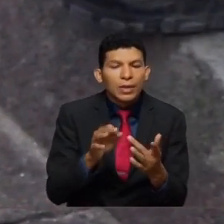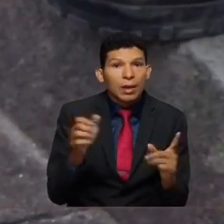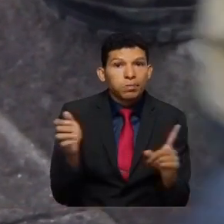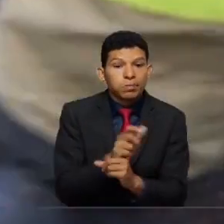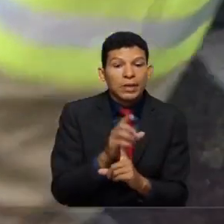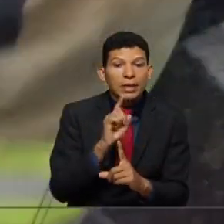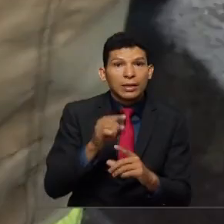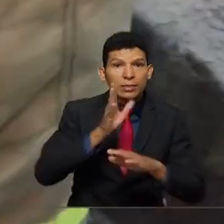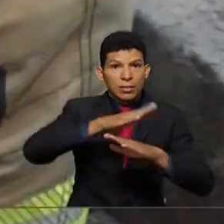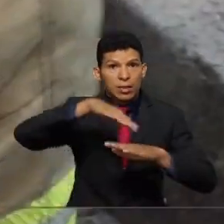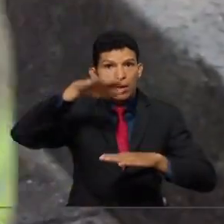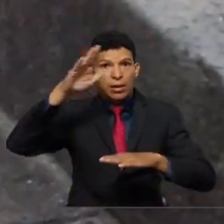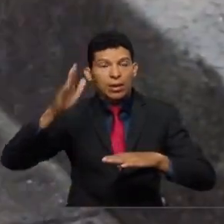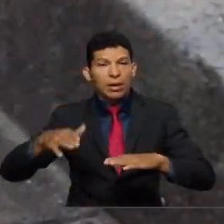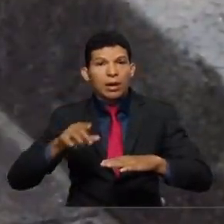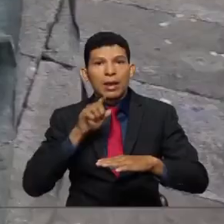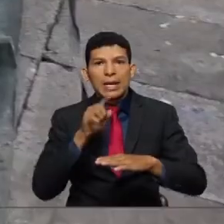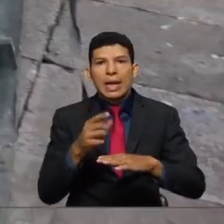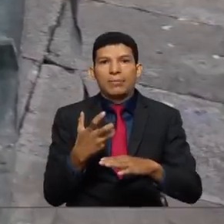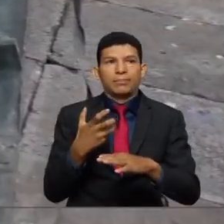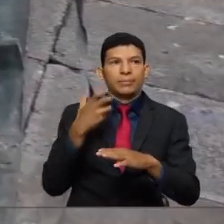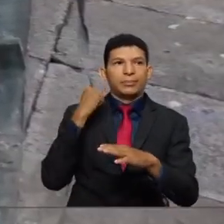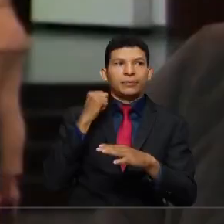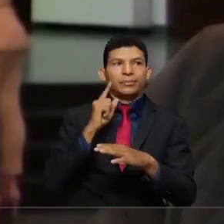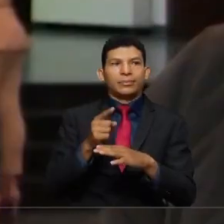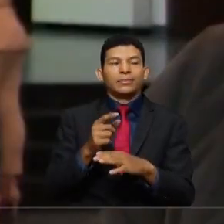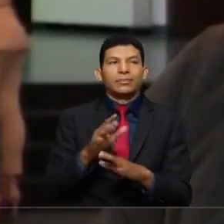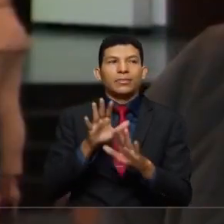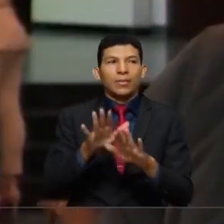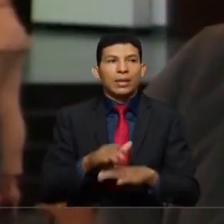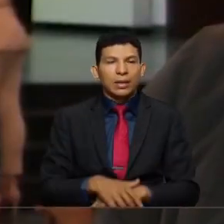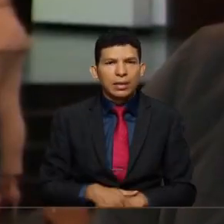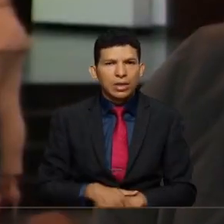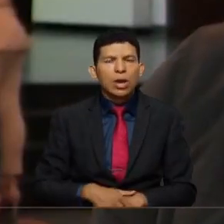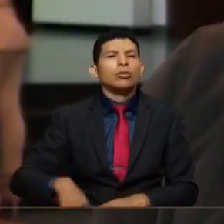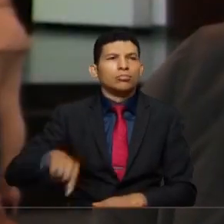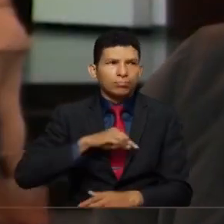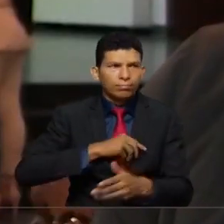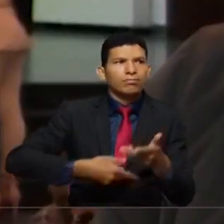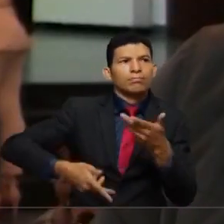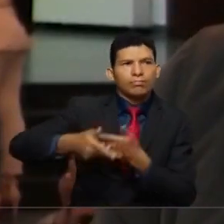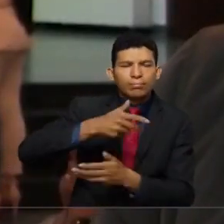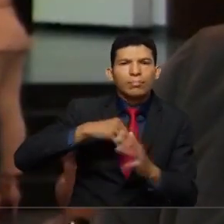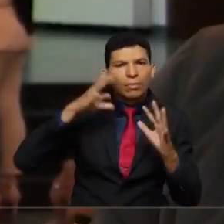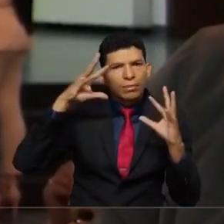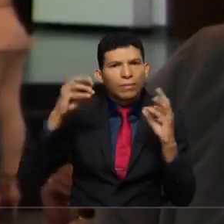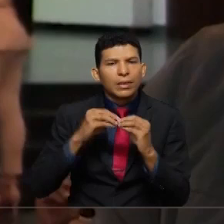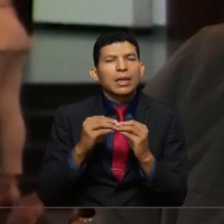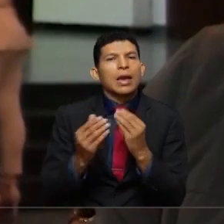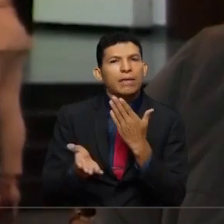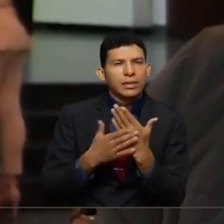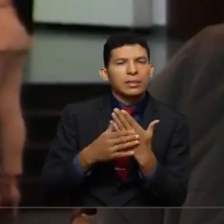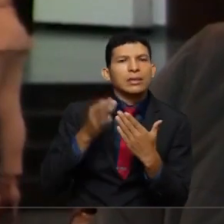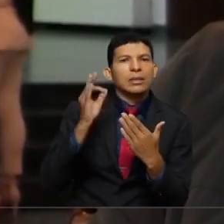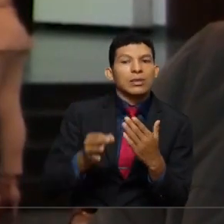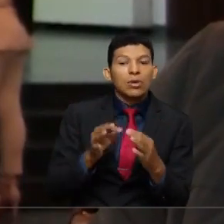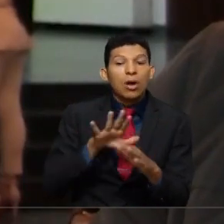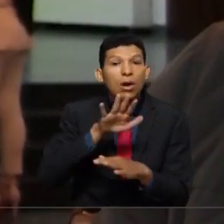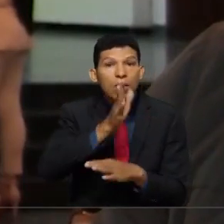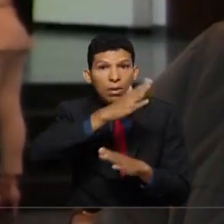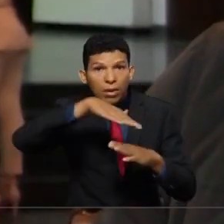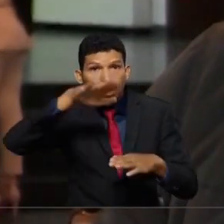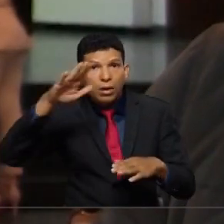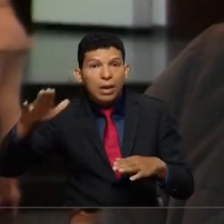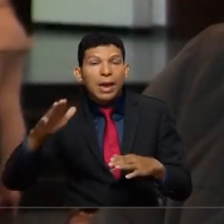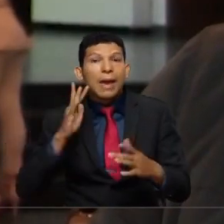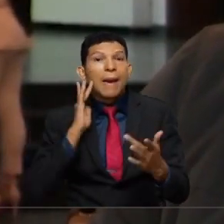Morro de Tulcán una pirámide prehispánica. Pero nosotros compartimos lo que ellos nos han estado expresando, que el morro hay que conservarlo,